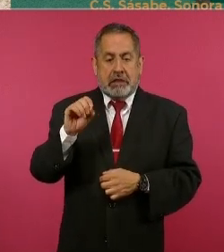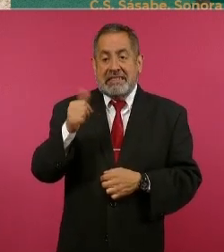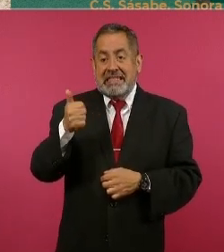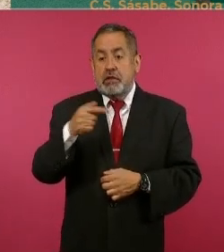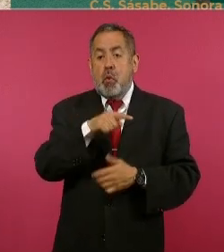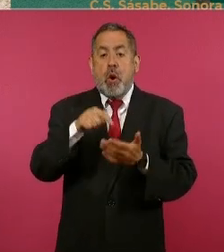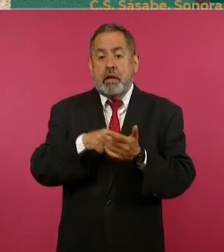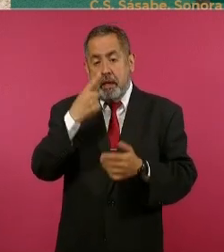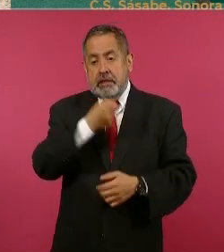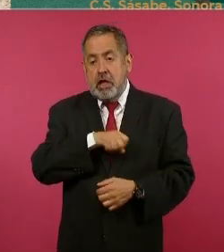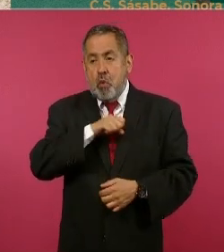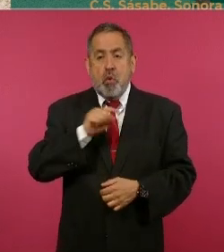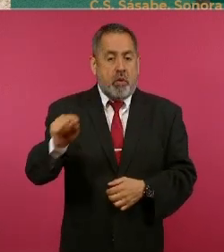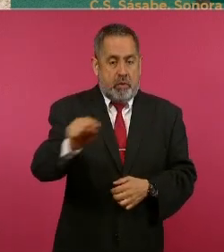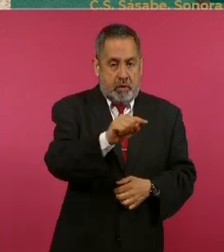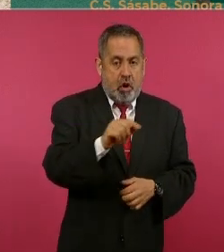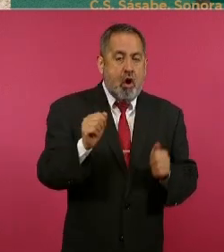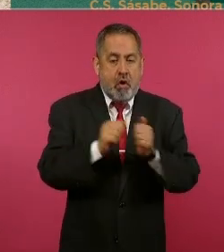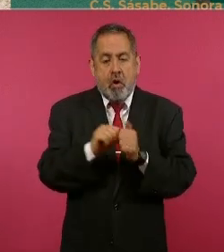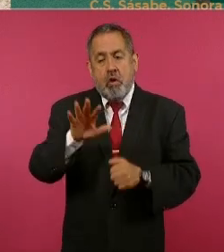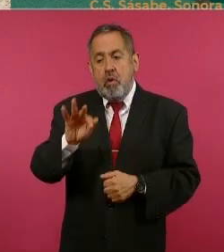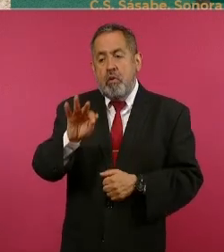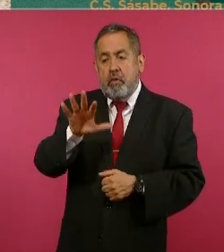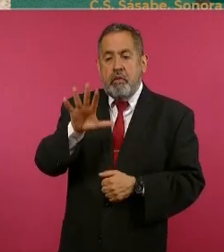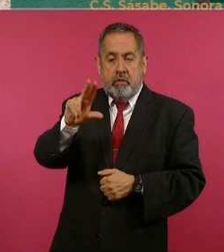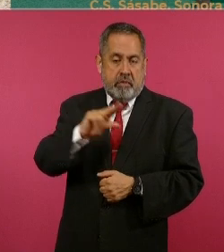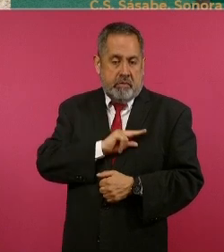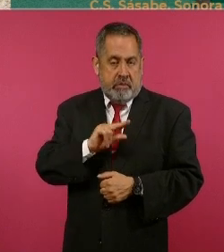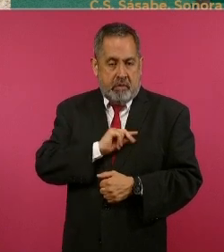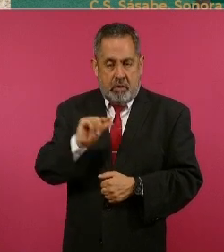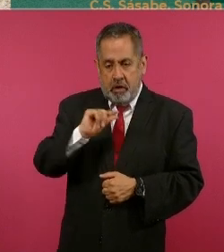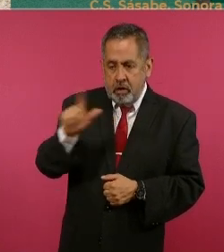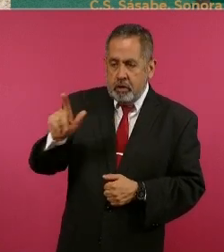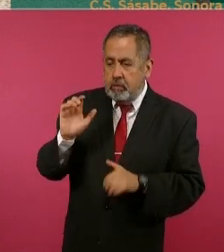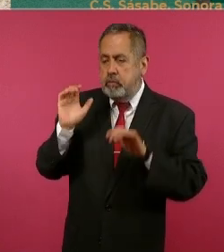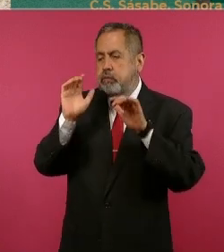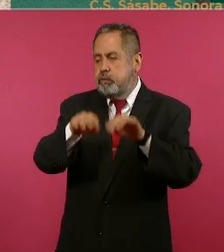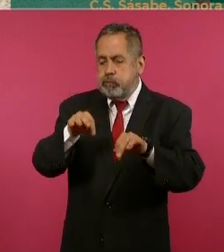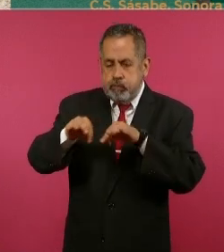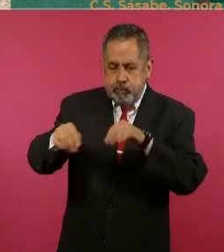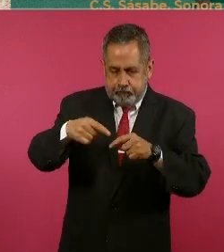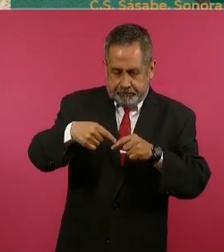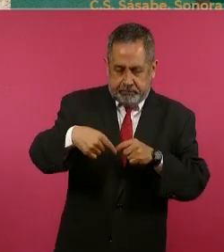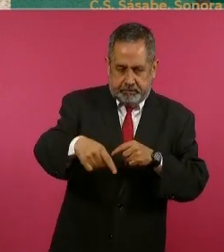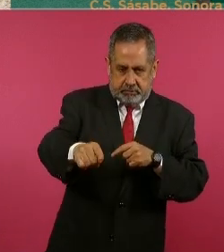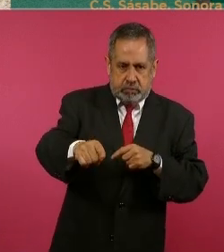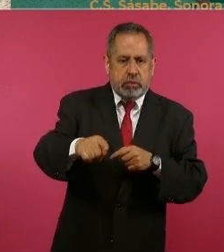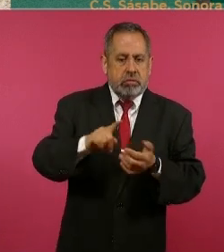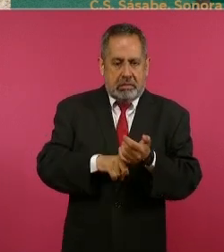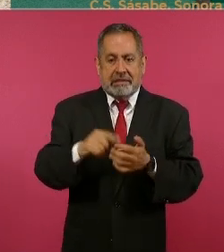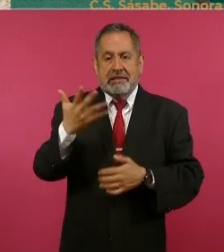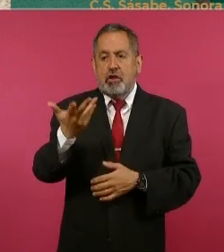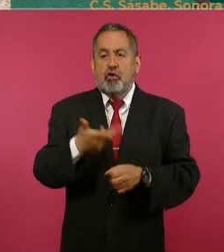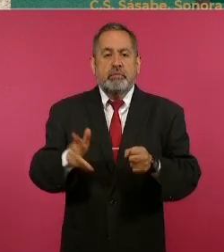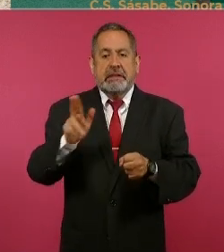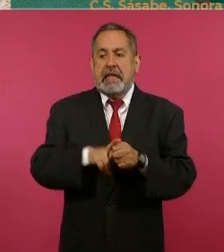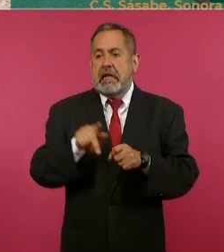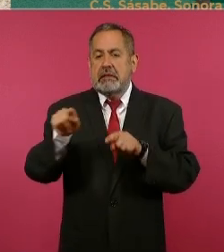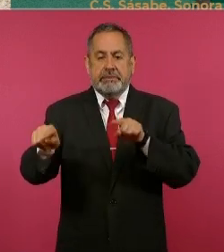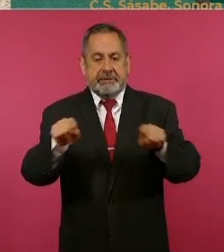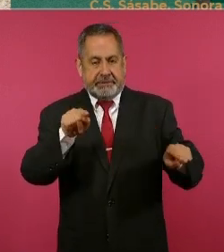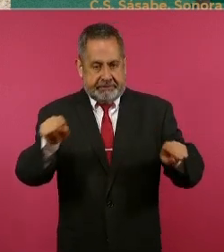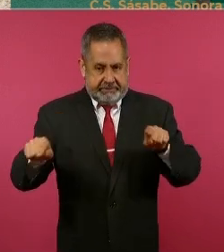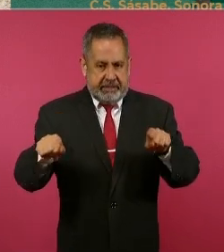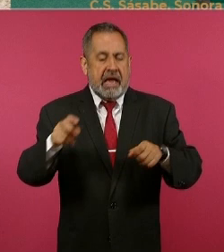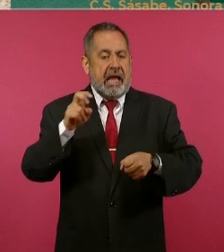Sinaloa, además de 45 médicas y médicos especialistas que van a llegar a dar cobertura a estos 5 hospitales básicos